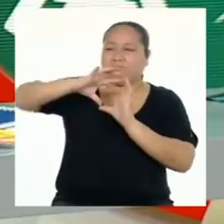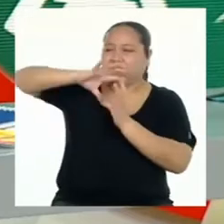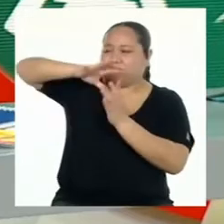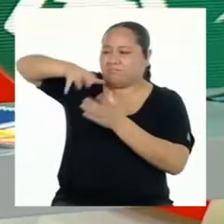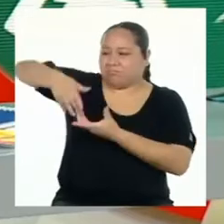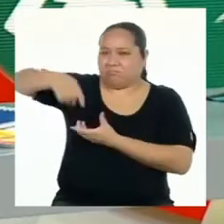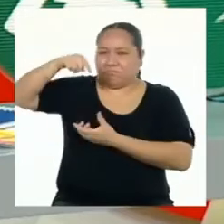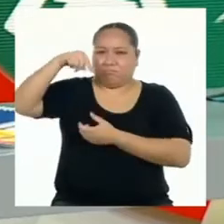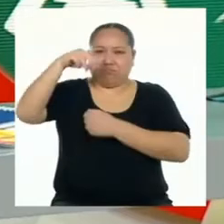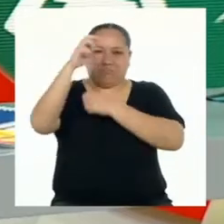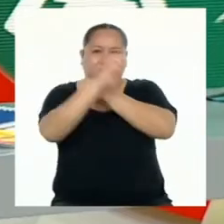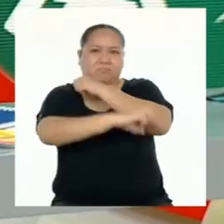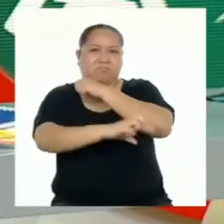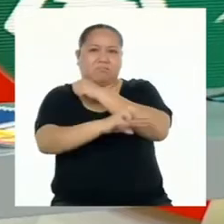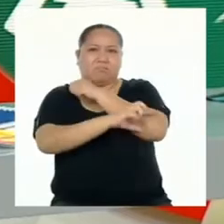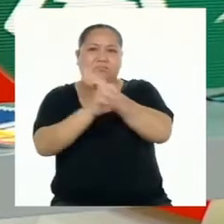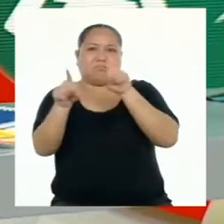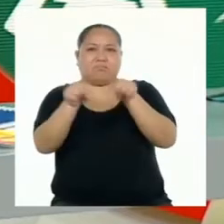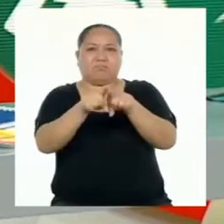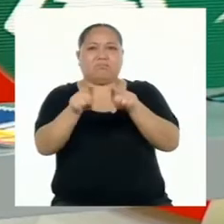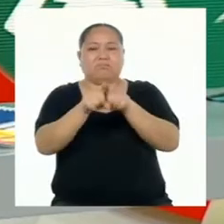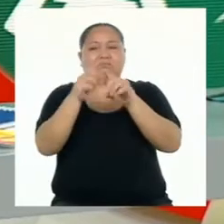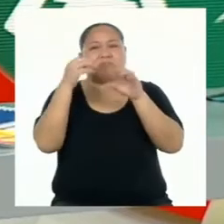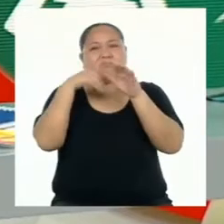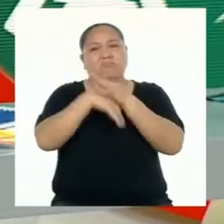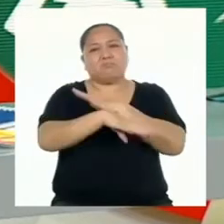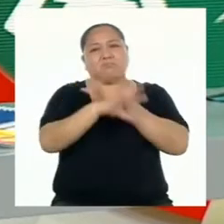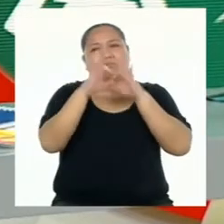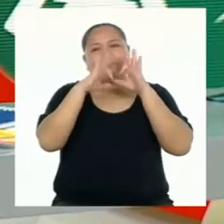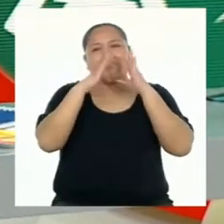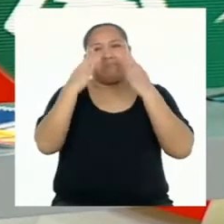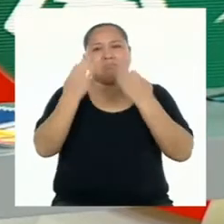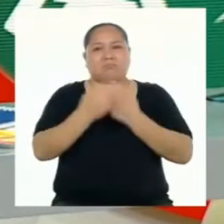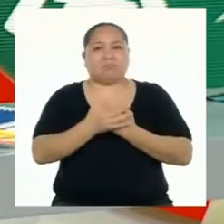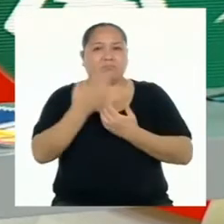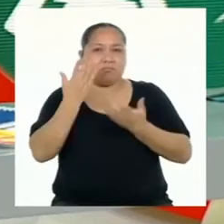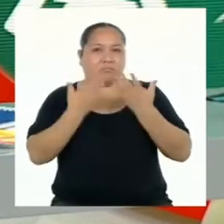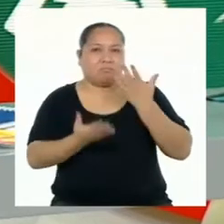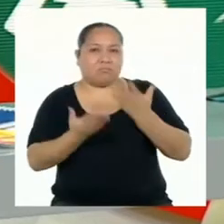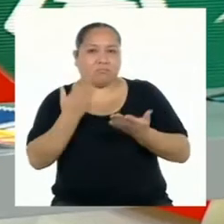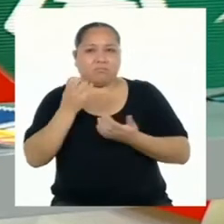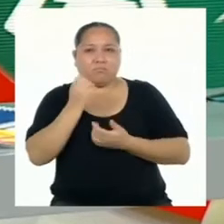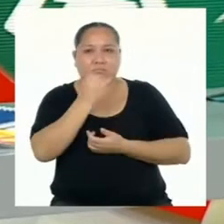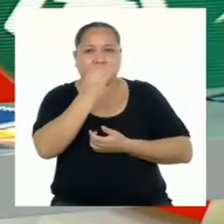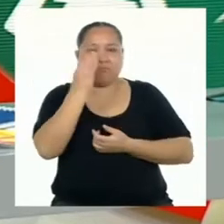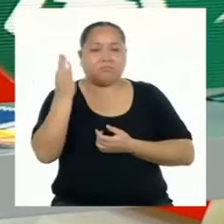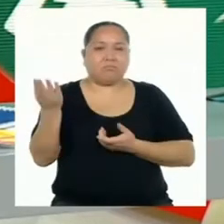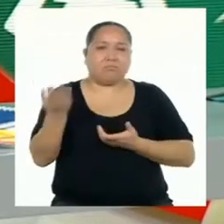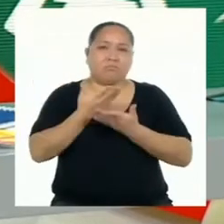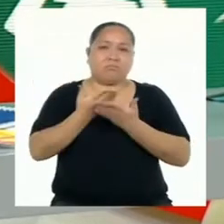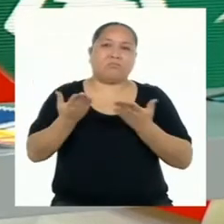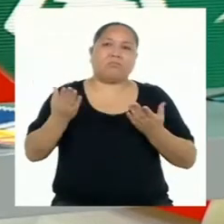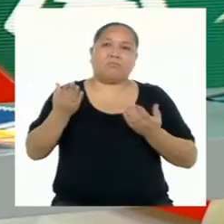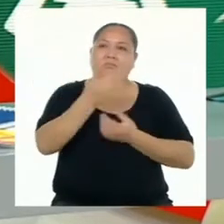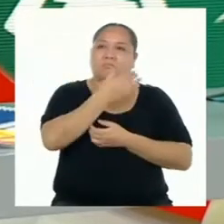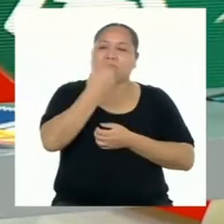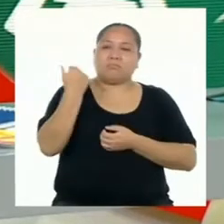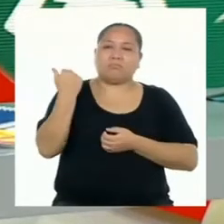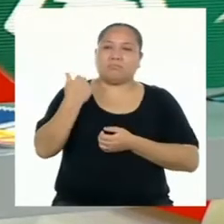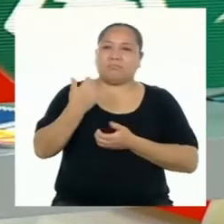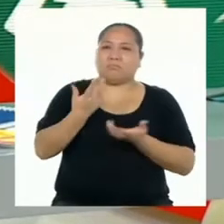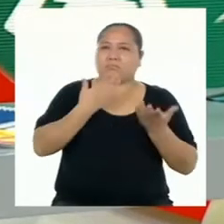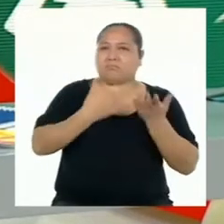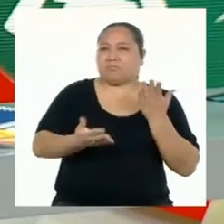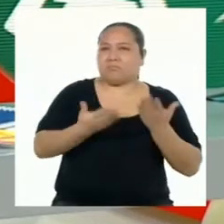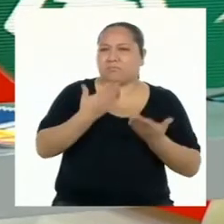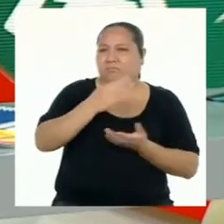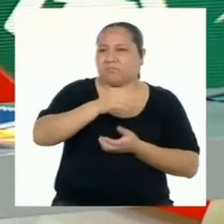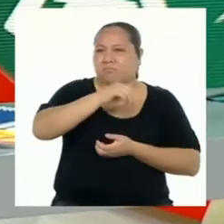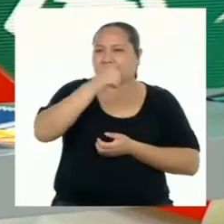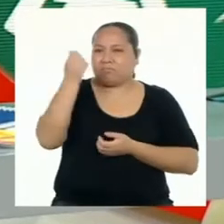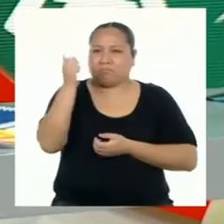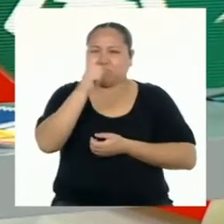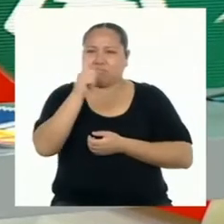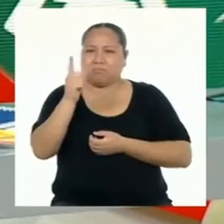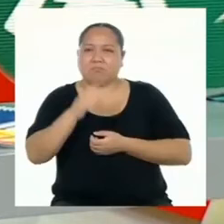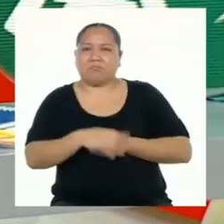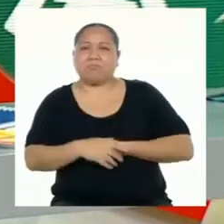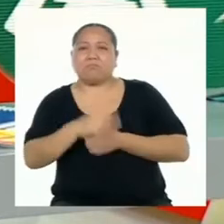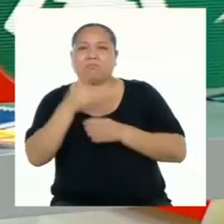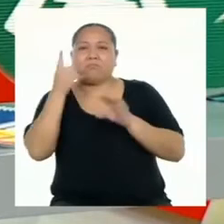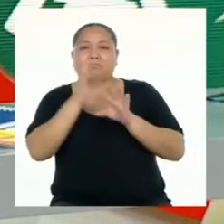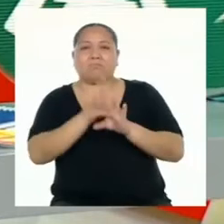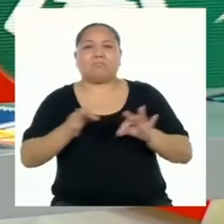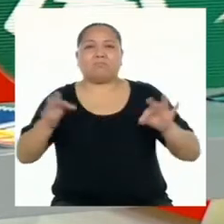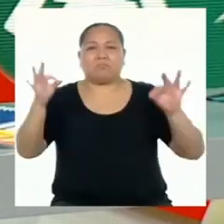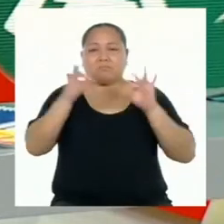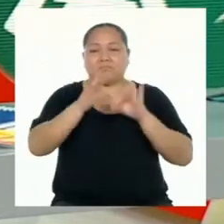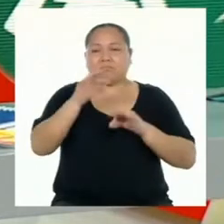país y también dentro de nuestras familias. Quizás algunas cosas mejoraron, tal vez otras no. Así que es importante hacer un